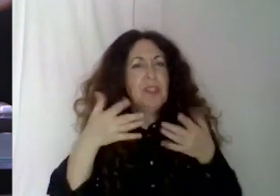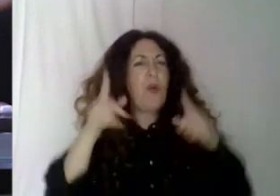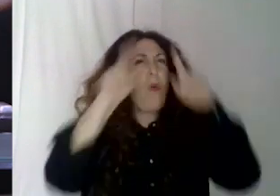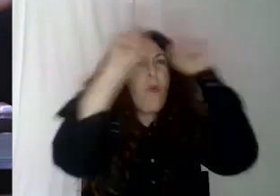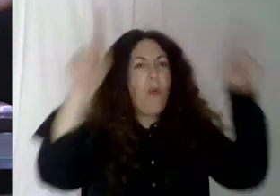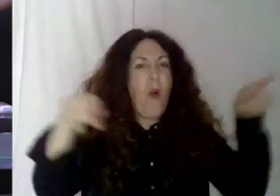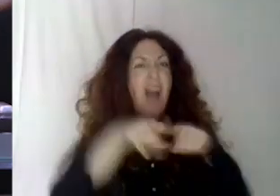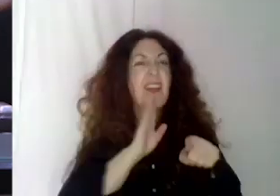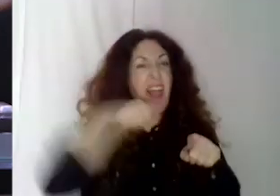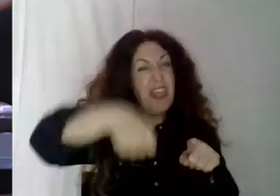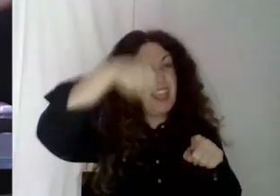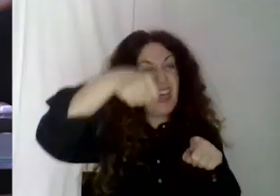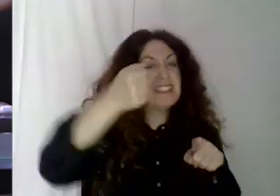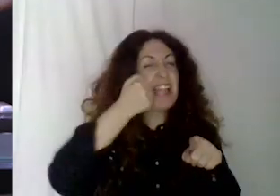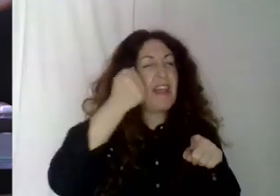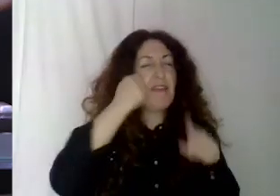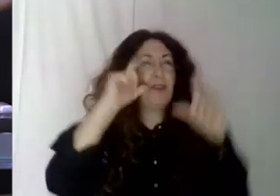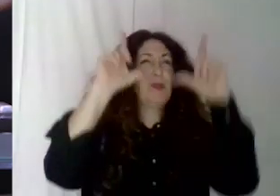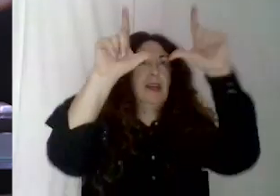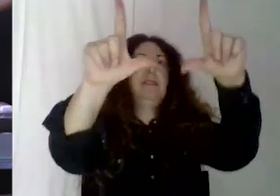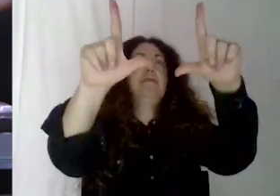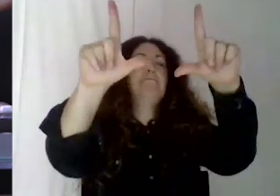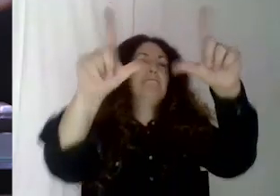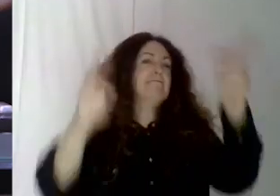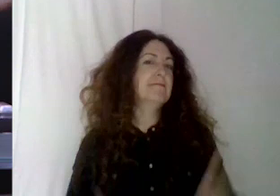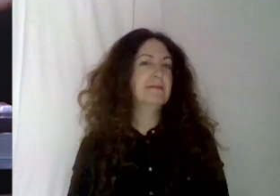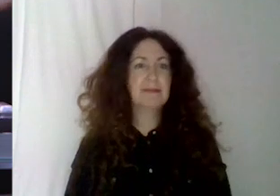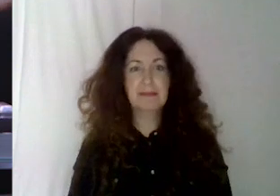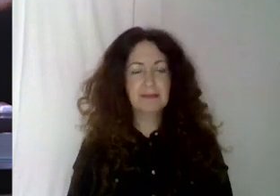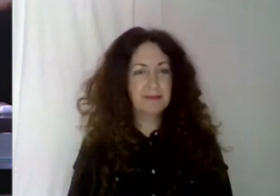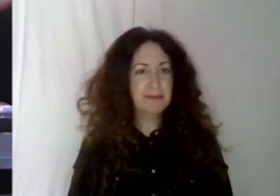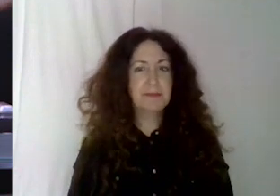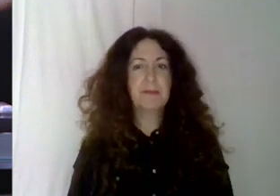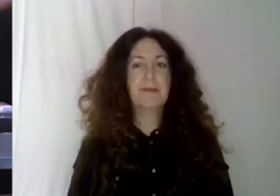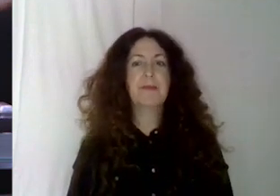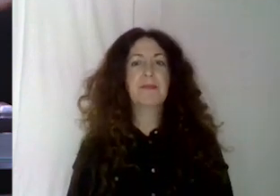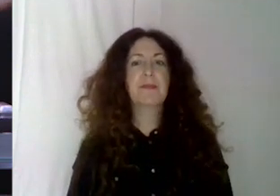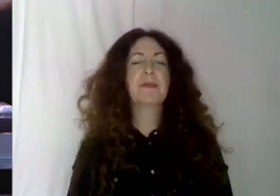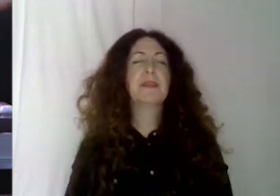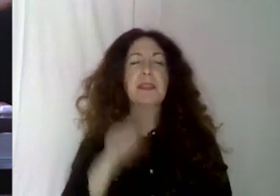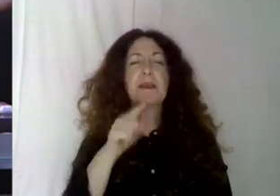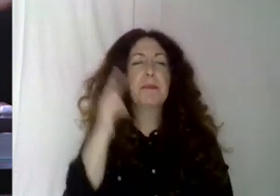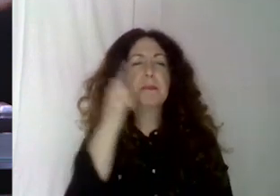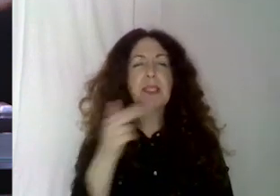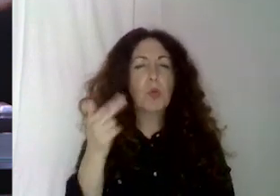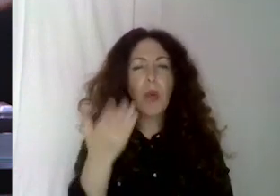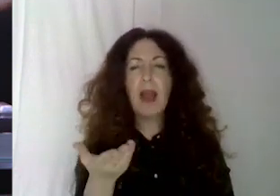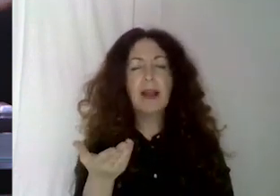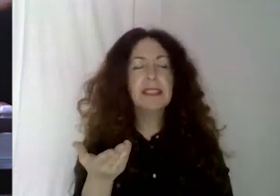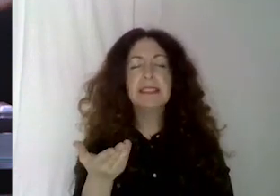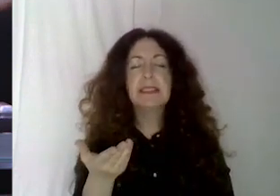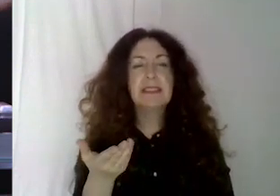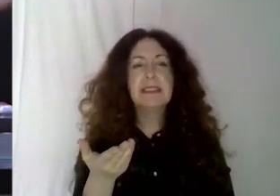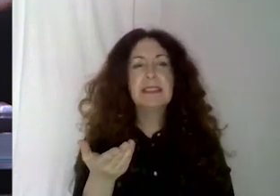y del talento que demuestra esa pintura es Rafael, es el primero, a continuación Velázquez, Latour, Poussin,